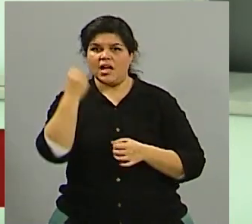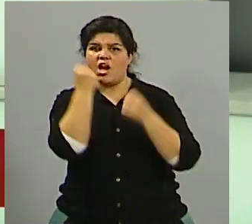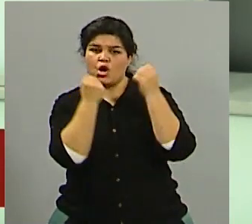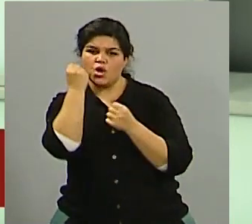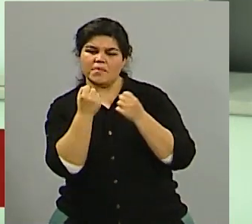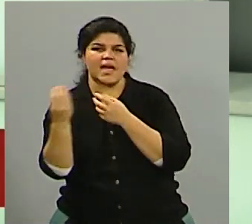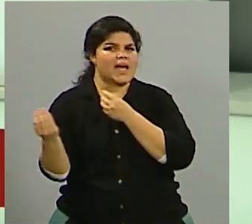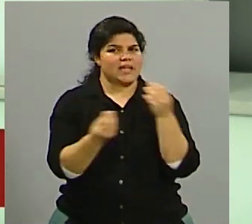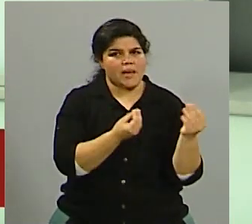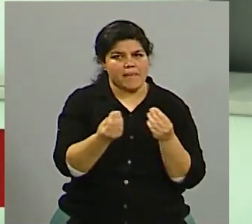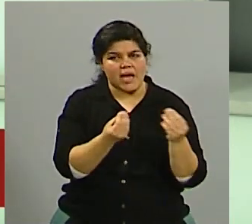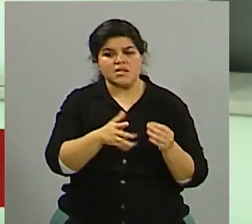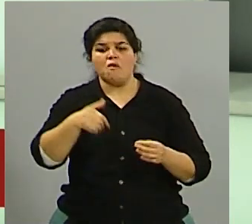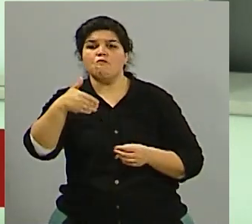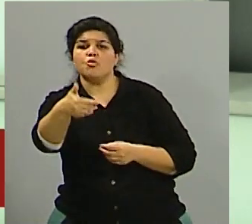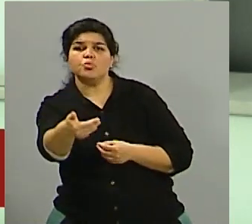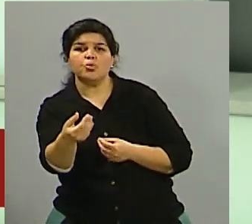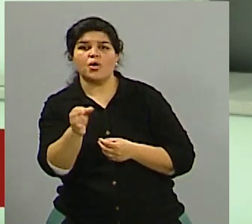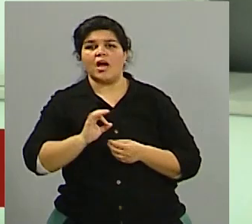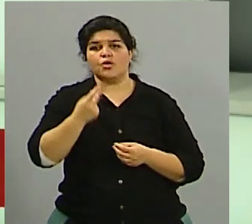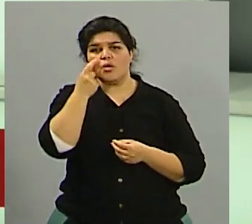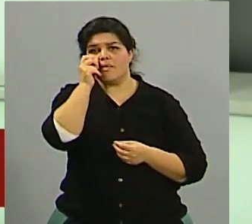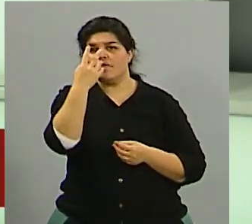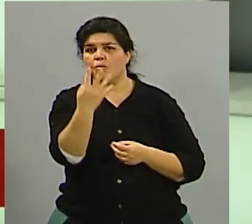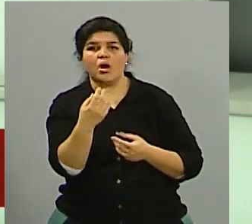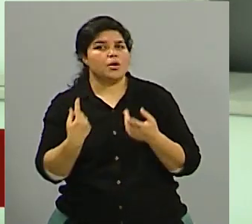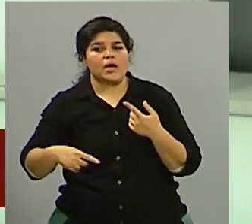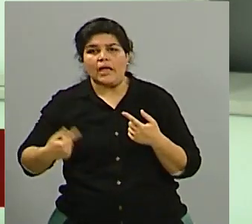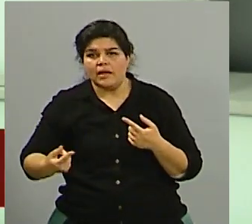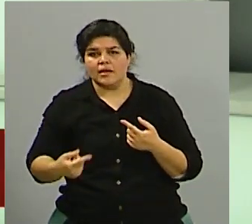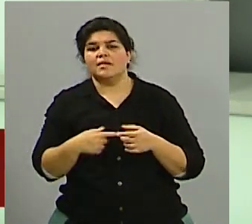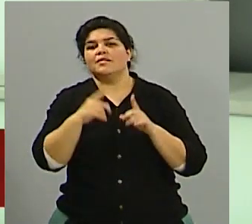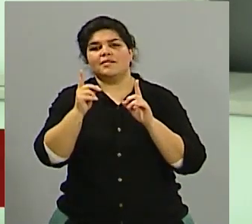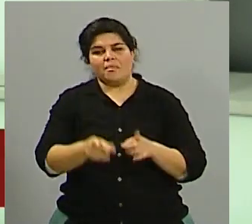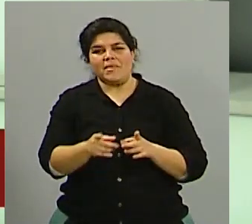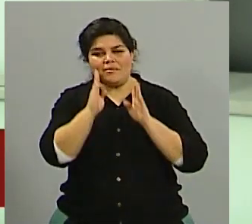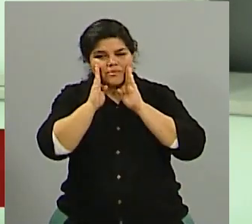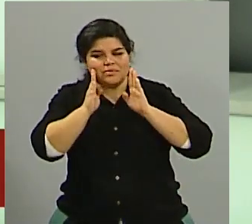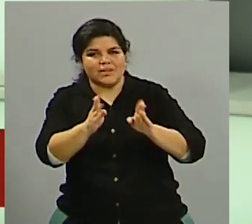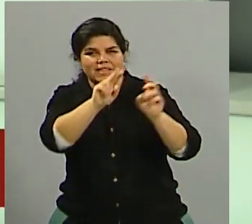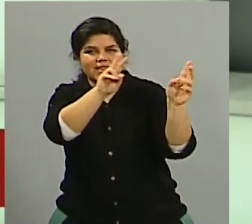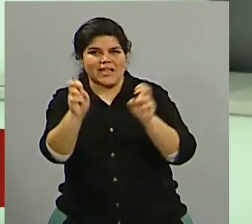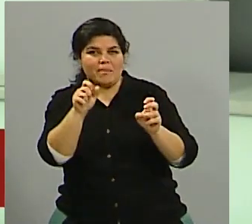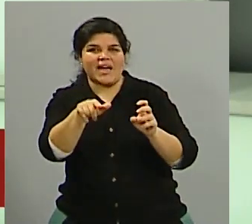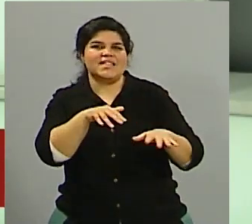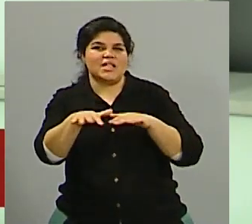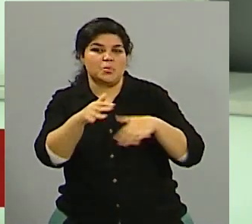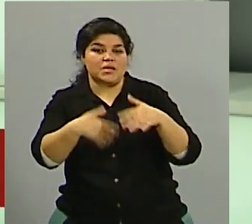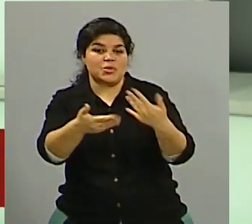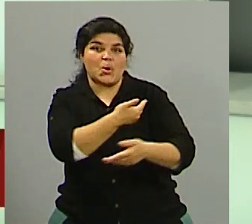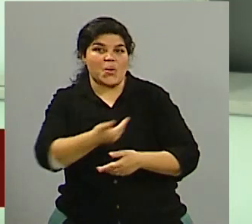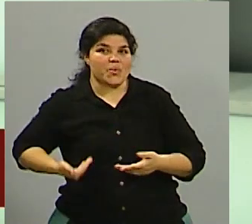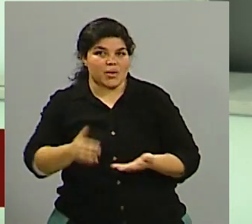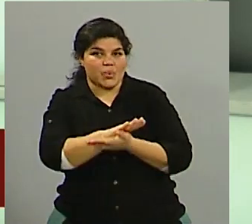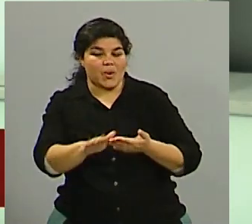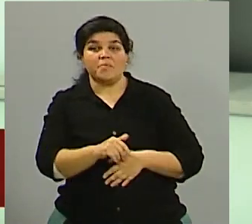lo que vendrá después en el 2024, específicamente hablando del panorama que se va a encontrar el nuevo gobierno. Nosotros